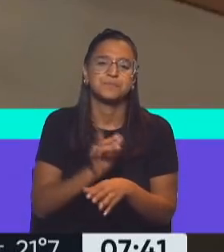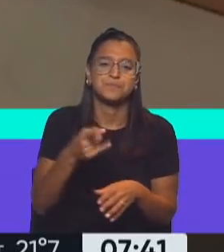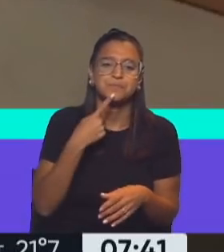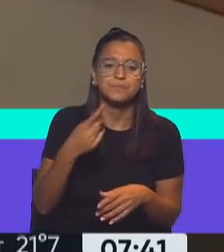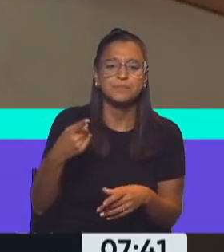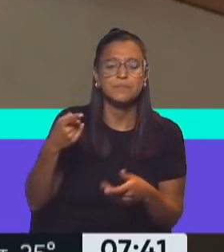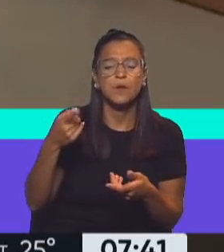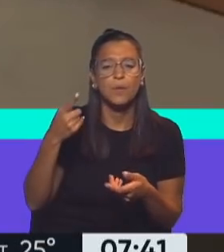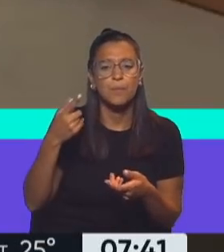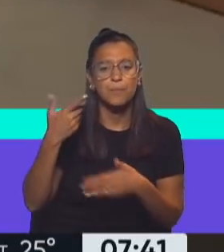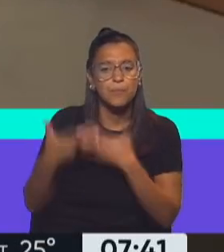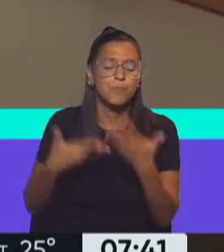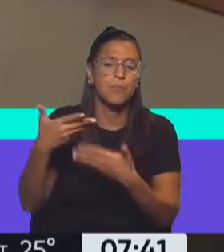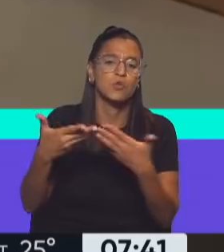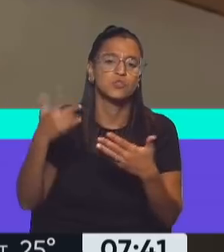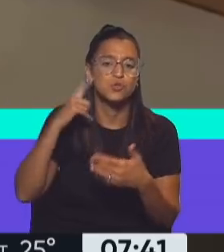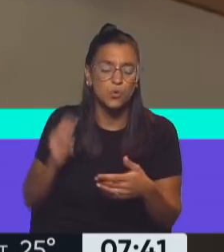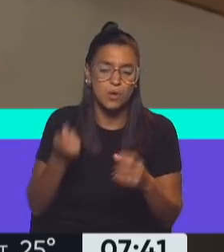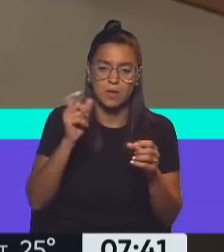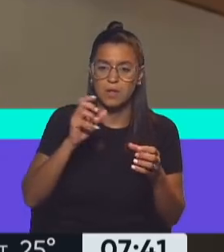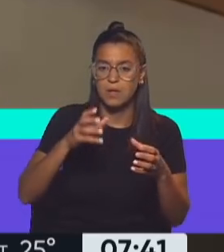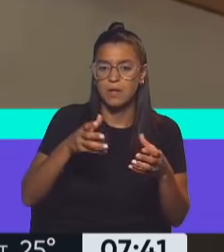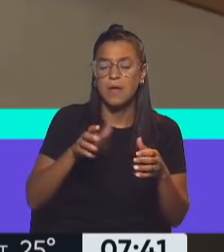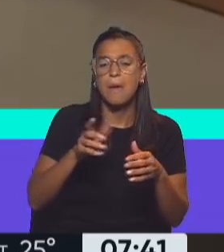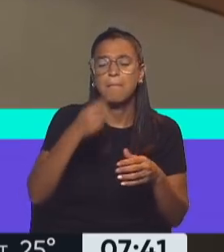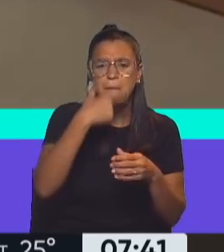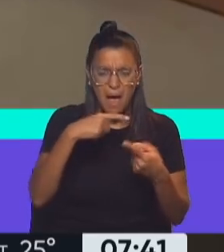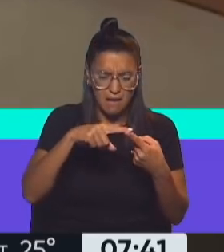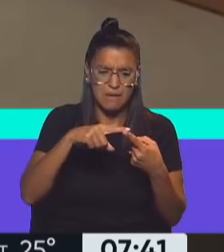el cual se habían vinculado a Macri y a un...